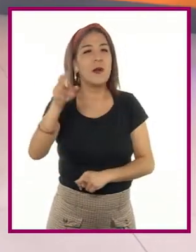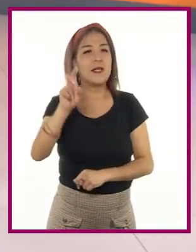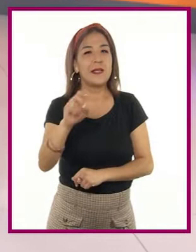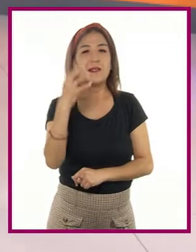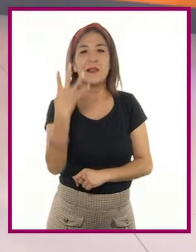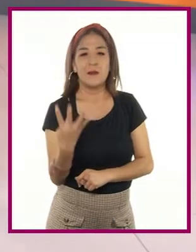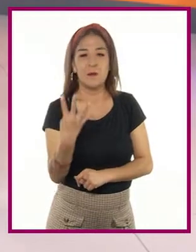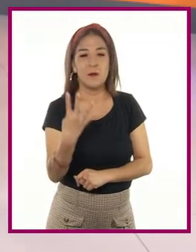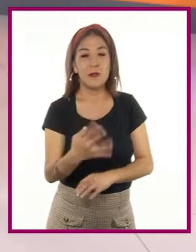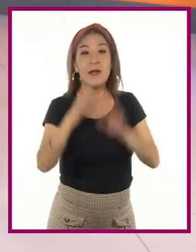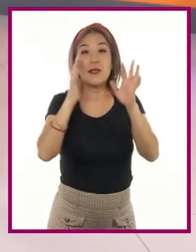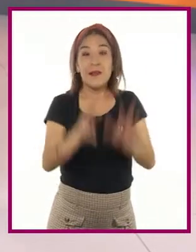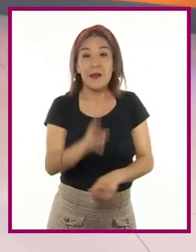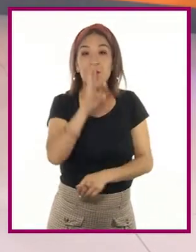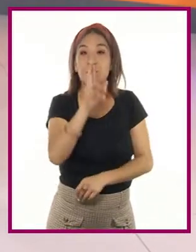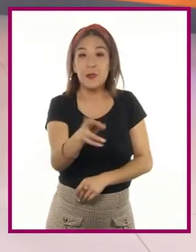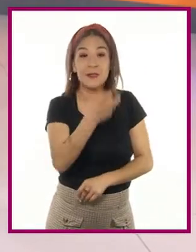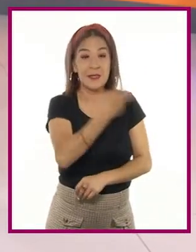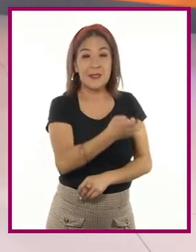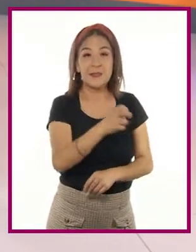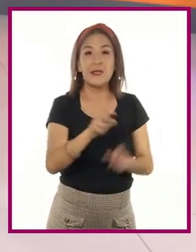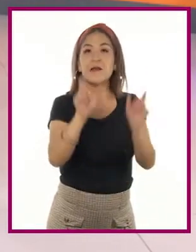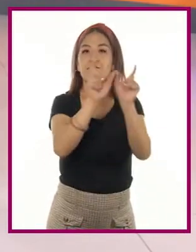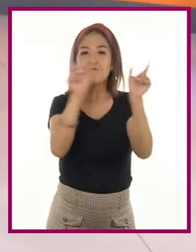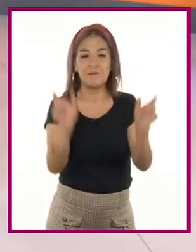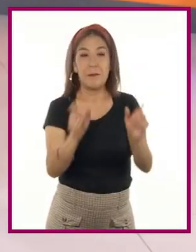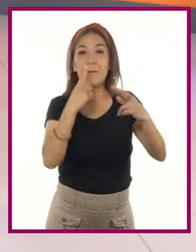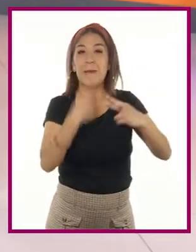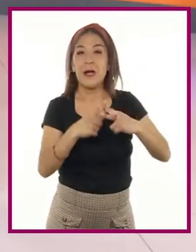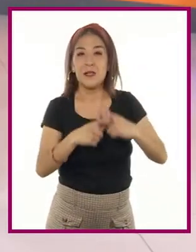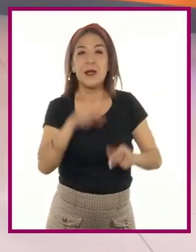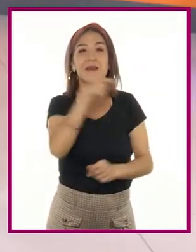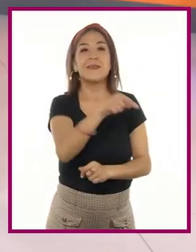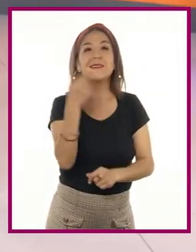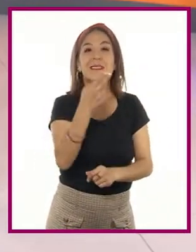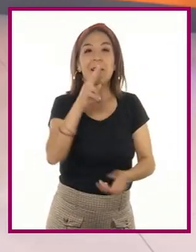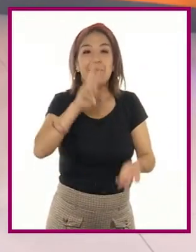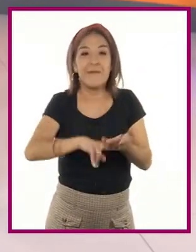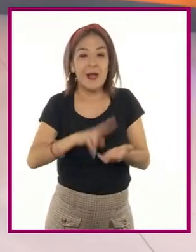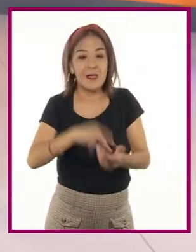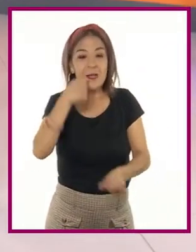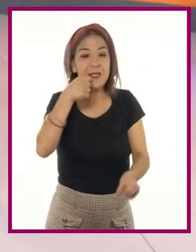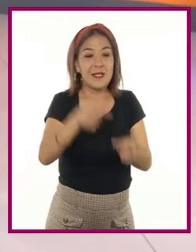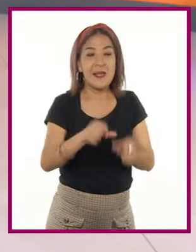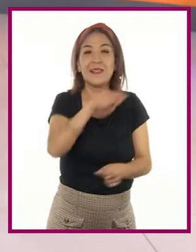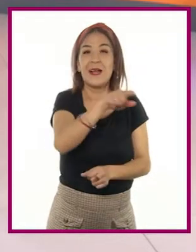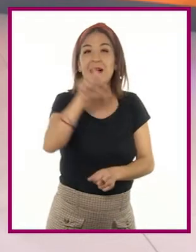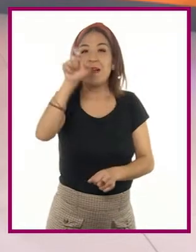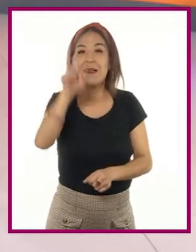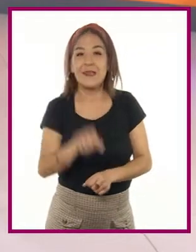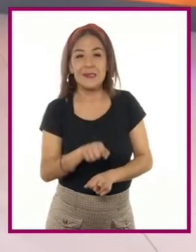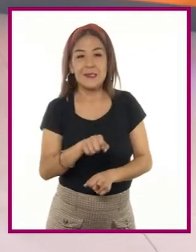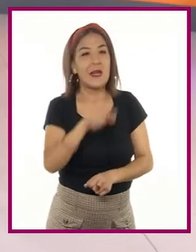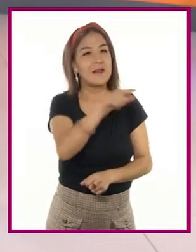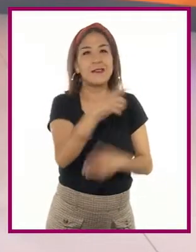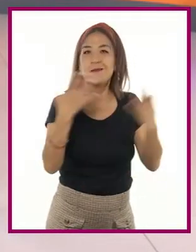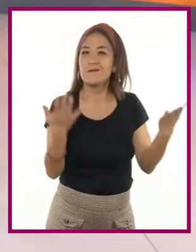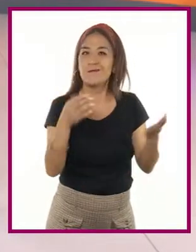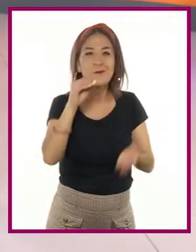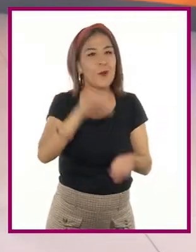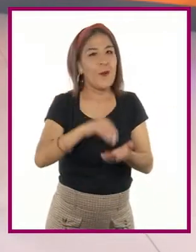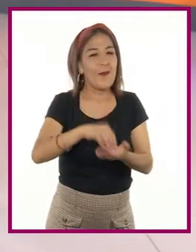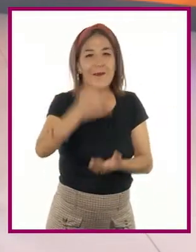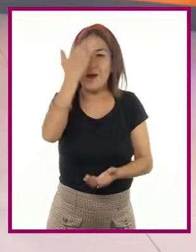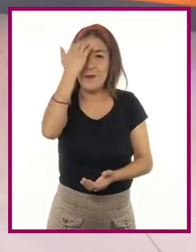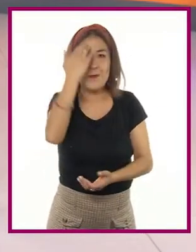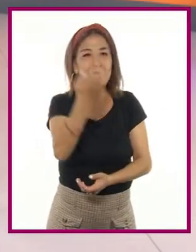al resolver una ecuación lo que interesa es encontrar el valor de la literal que es hasta el momento desconocida y que